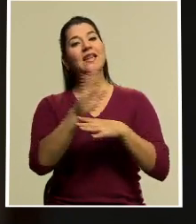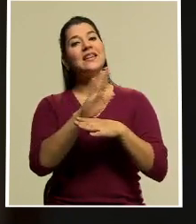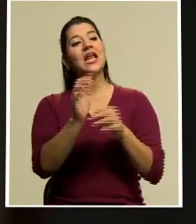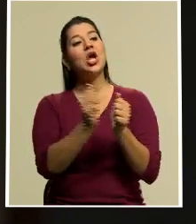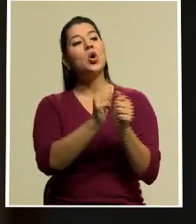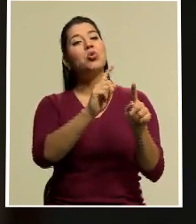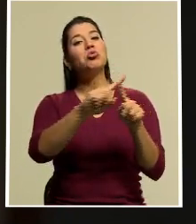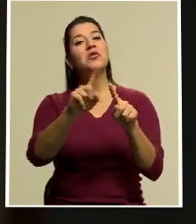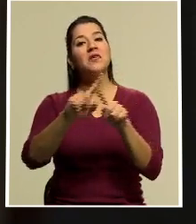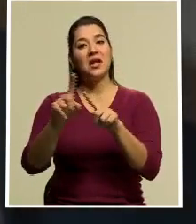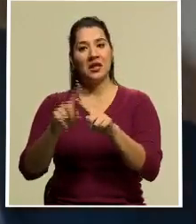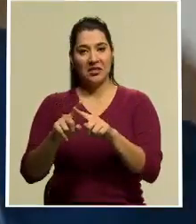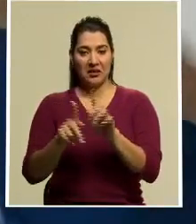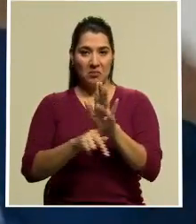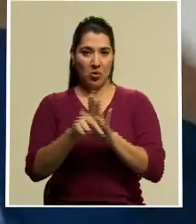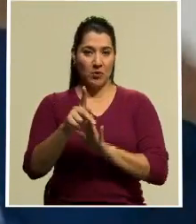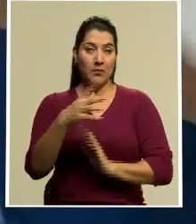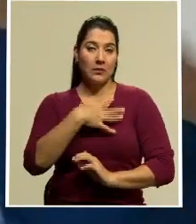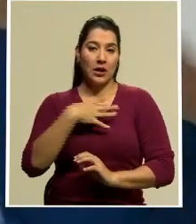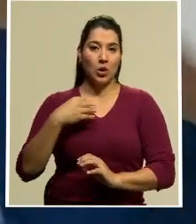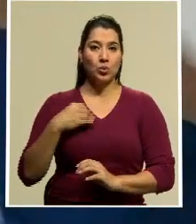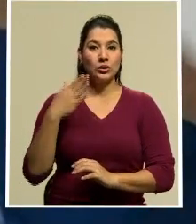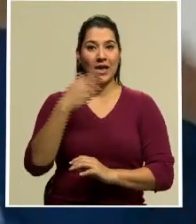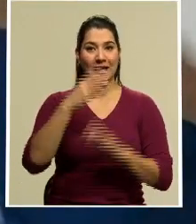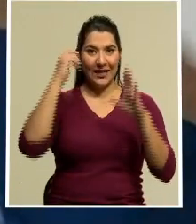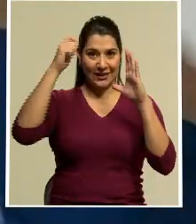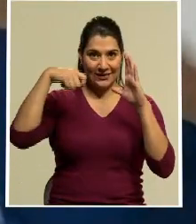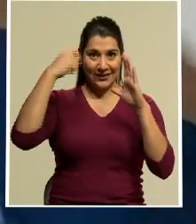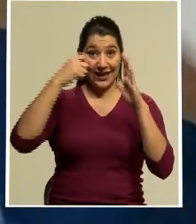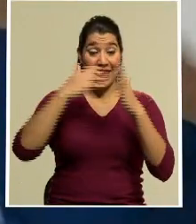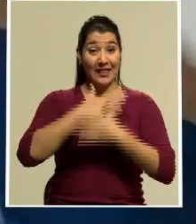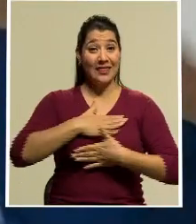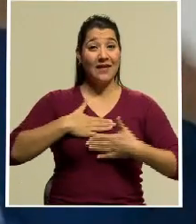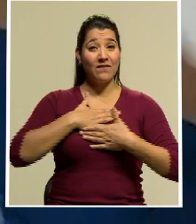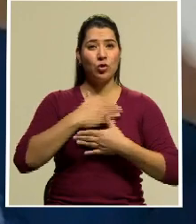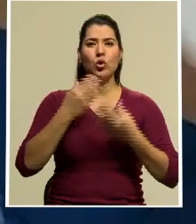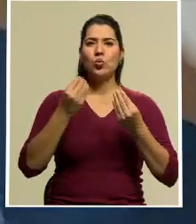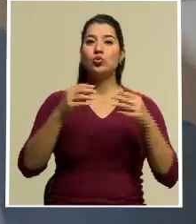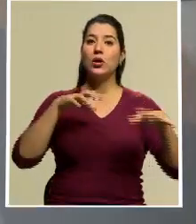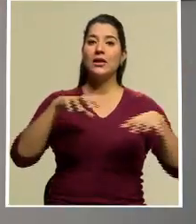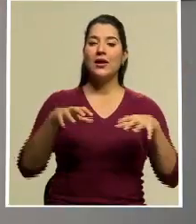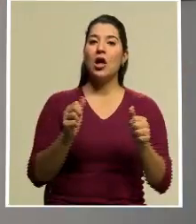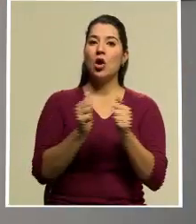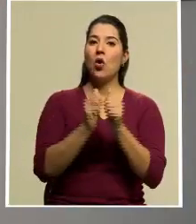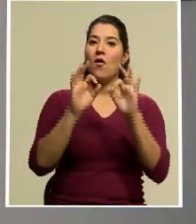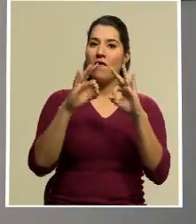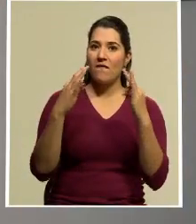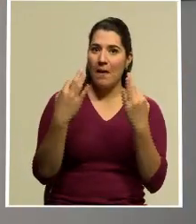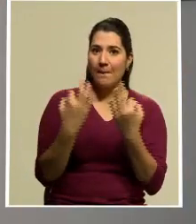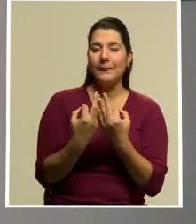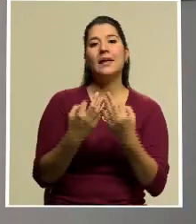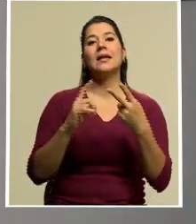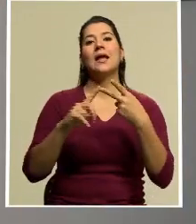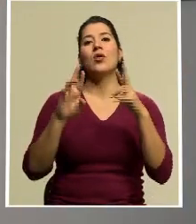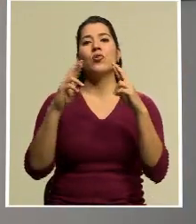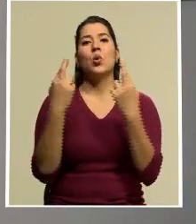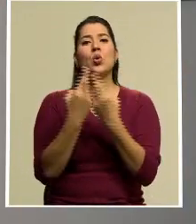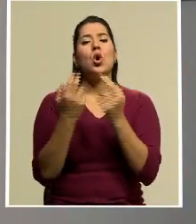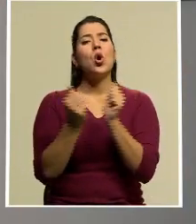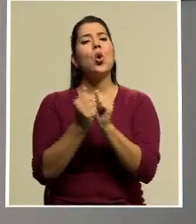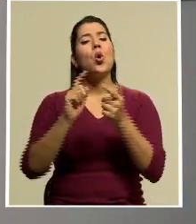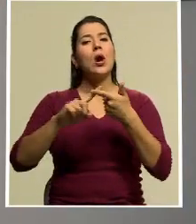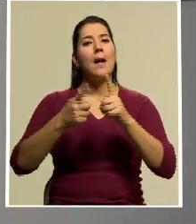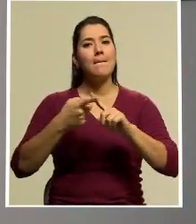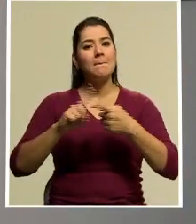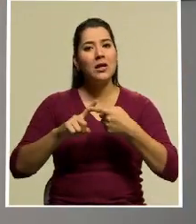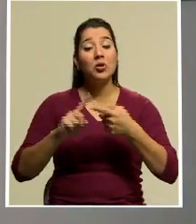variados y le encanta ir al cine. Disfruta mucho de las actividades con la familia, las reuniones con amigos y disfrutar